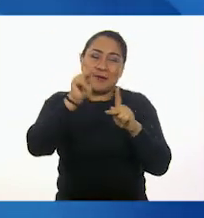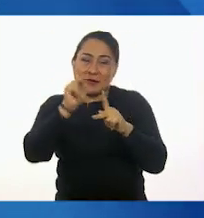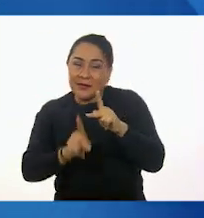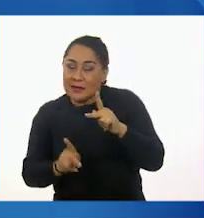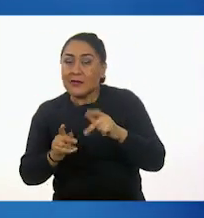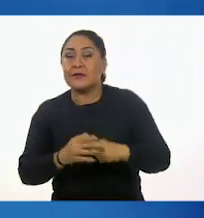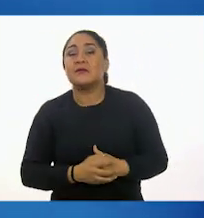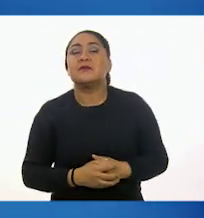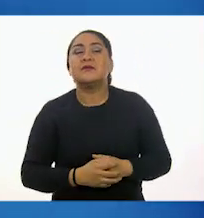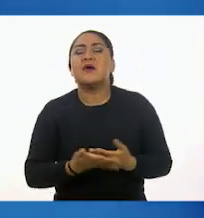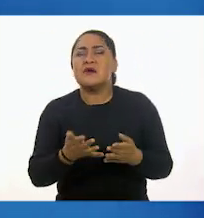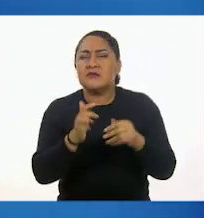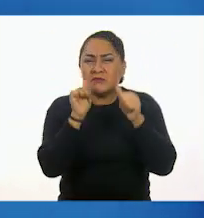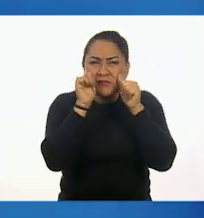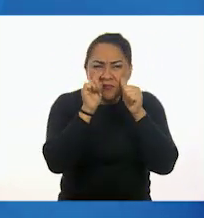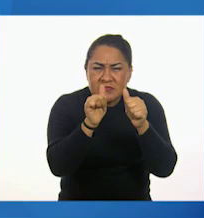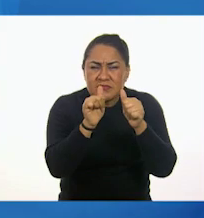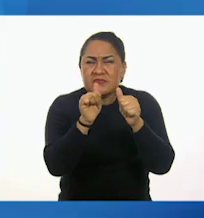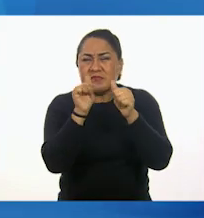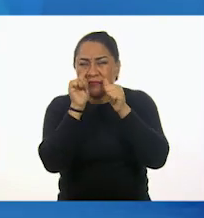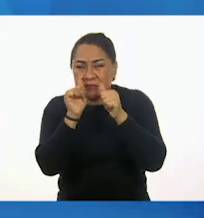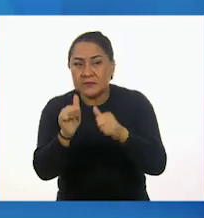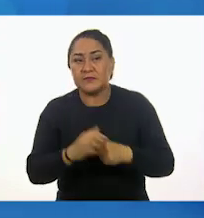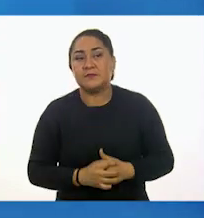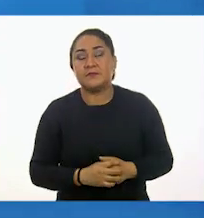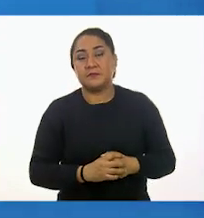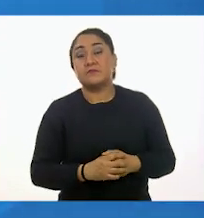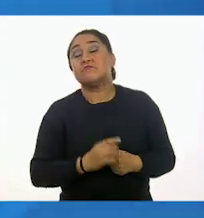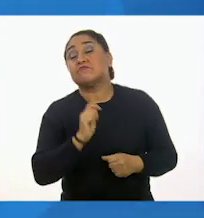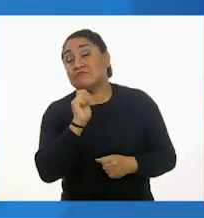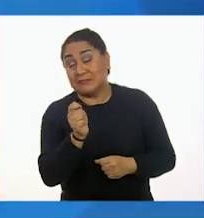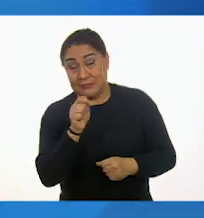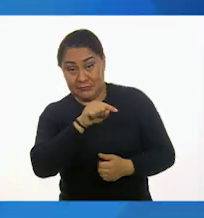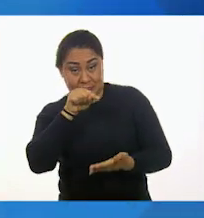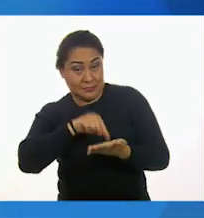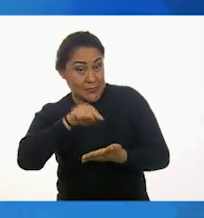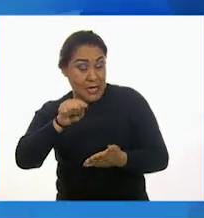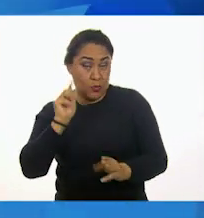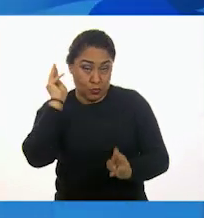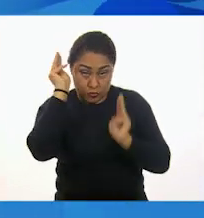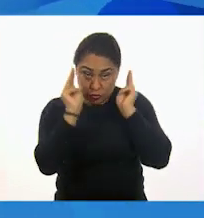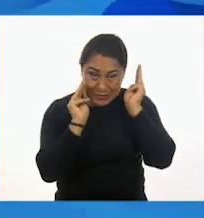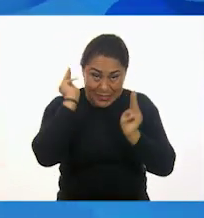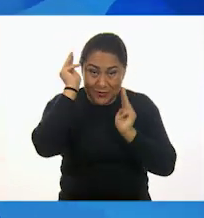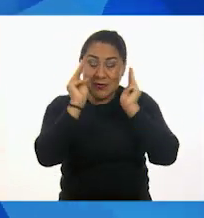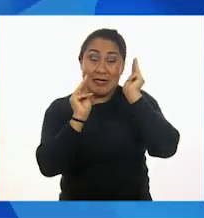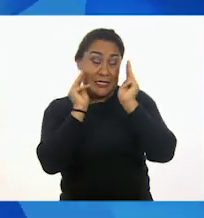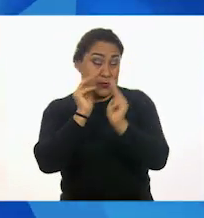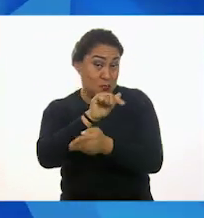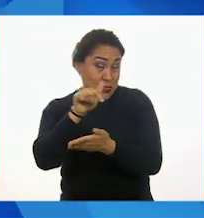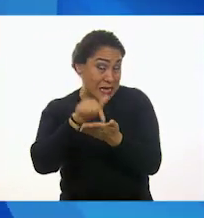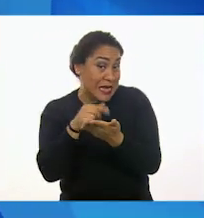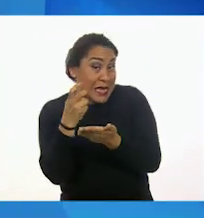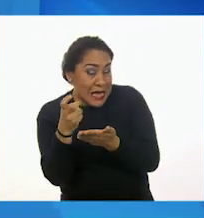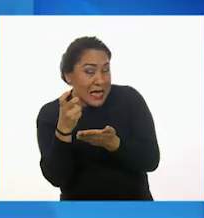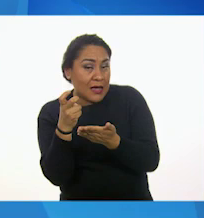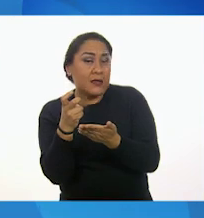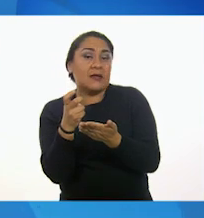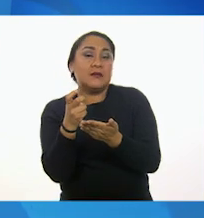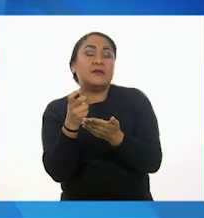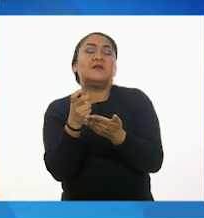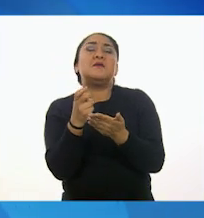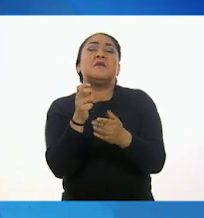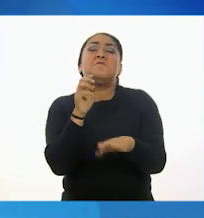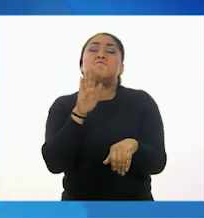quiero atender a un asunto, el que en los museos es un punto de vista,